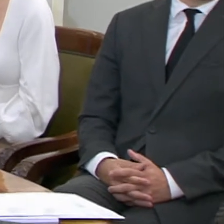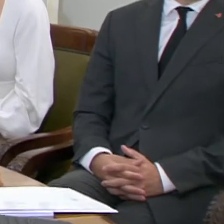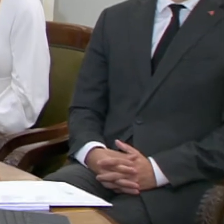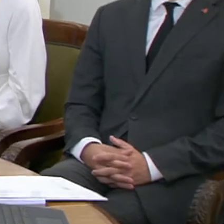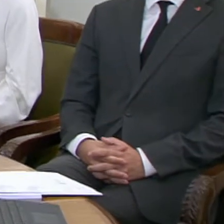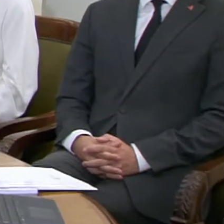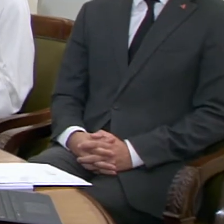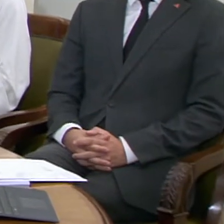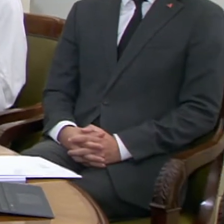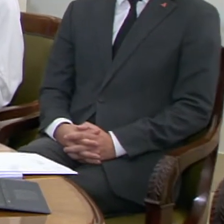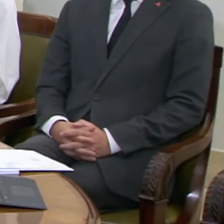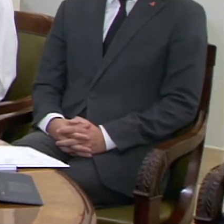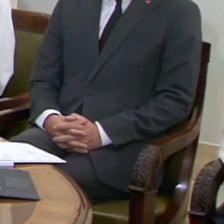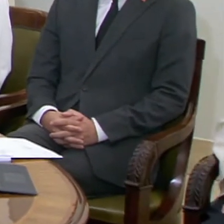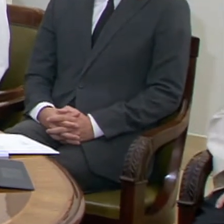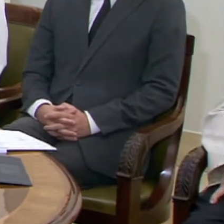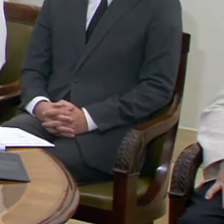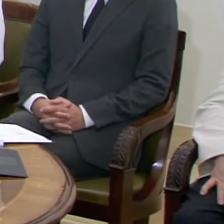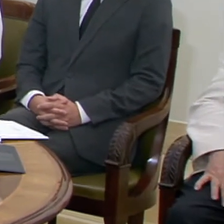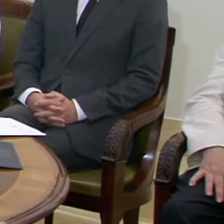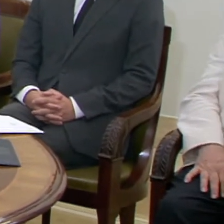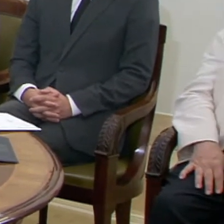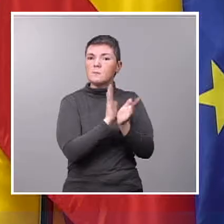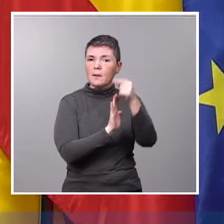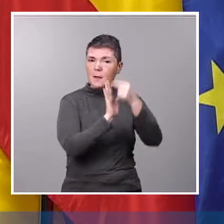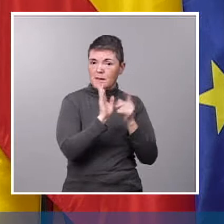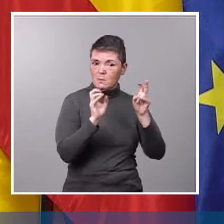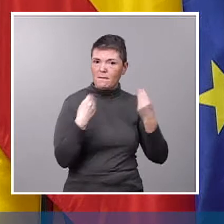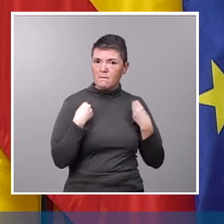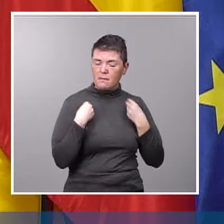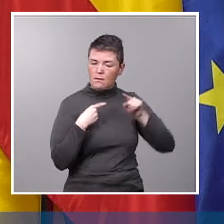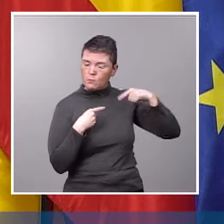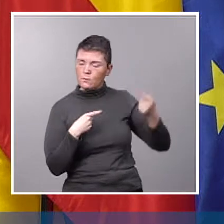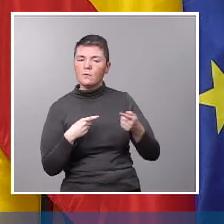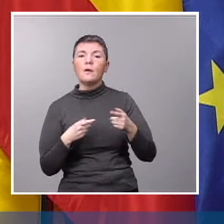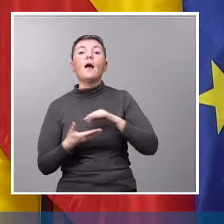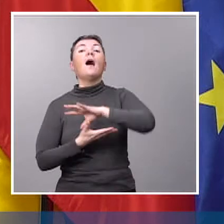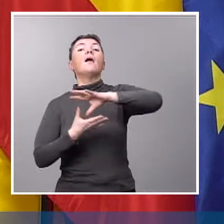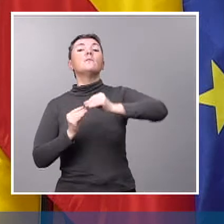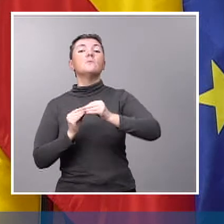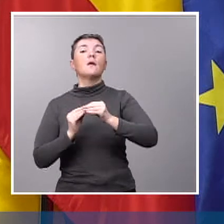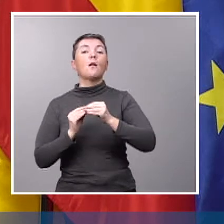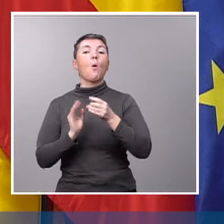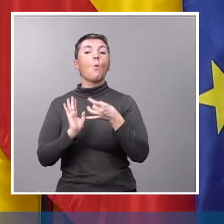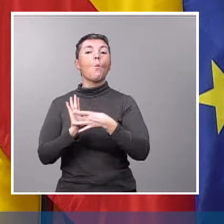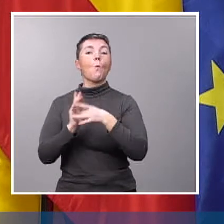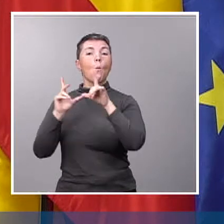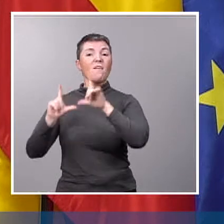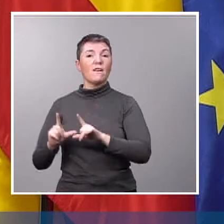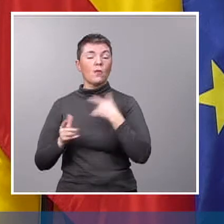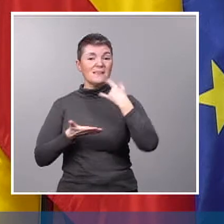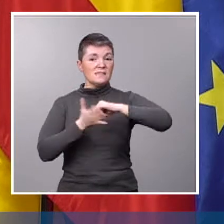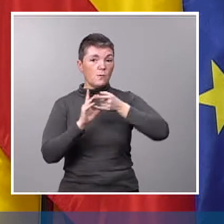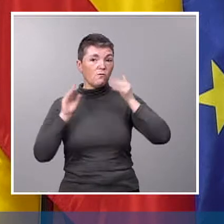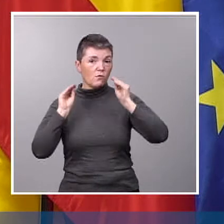referir antes de que la ministra cuente el paquete de vivienda, es adaptar las nuevas cualificaciones del sistema de formación profesional